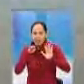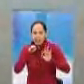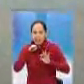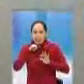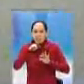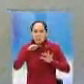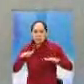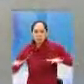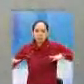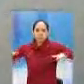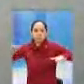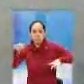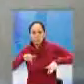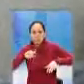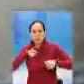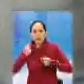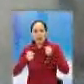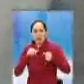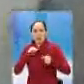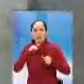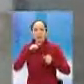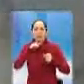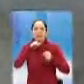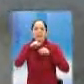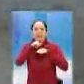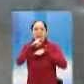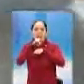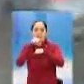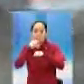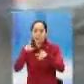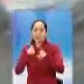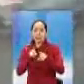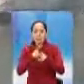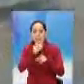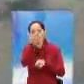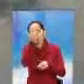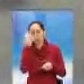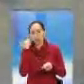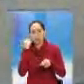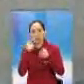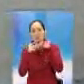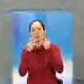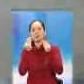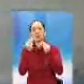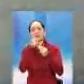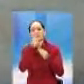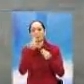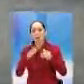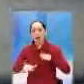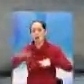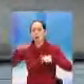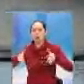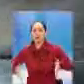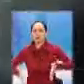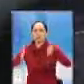que corría en la ruta principal. El ingreso a la capital también presentó dificultad por los excesos de agua en los